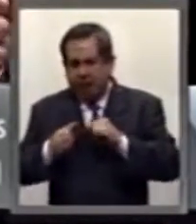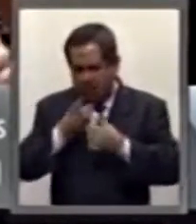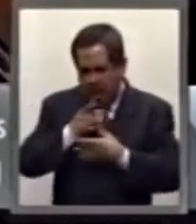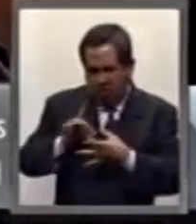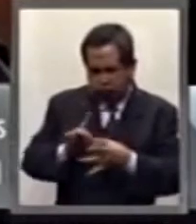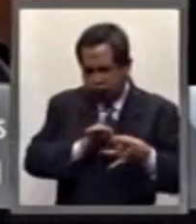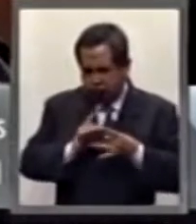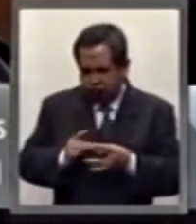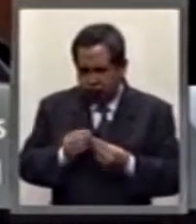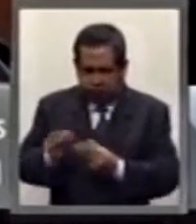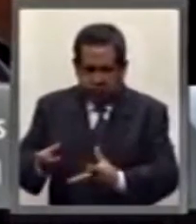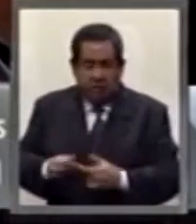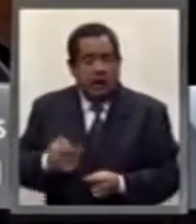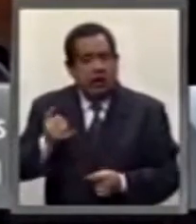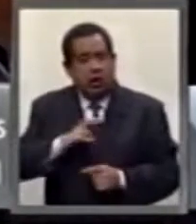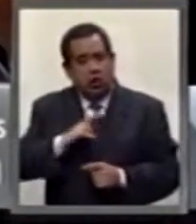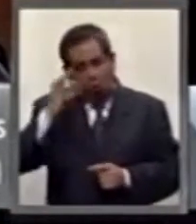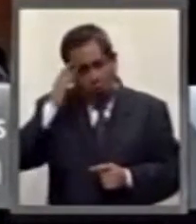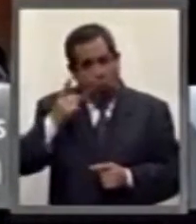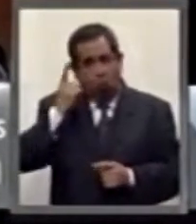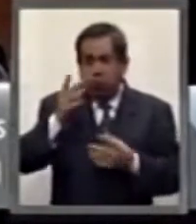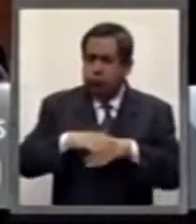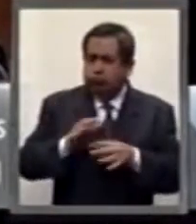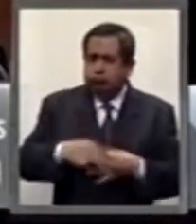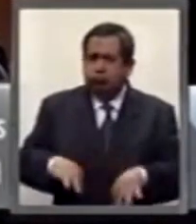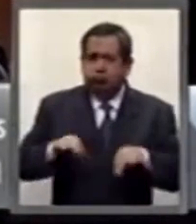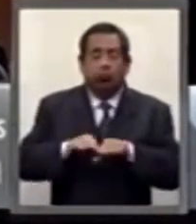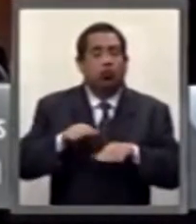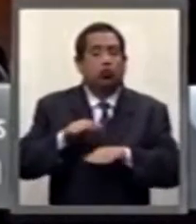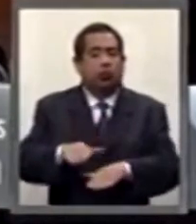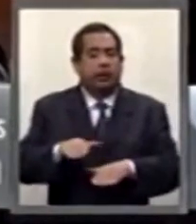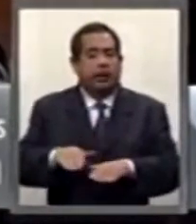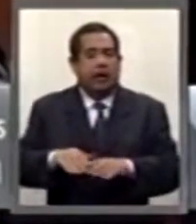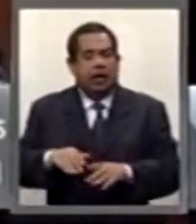Y sobre todo reconoce una relación entre la